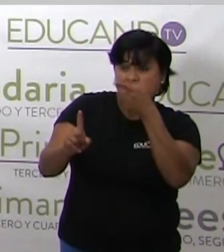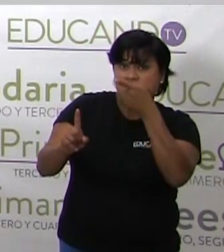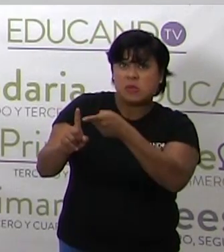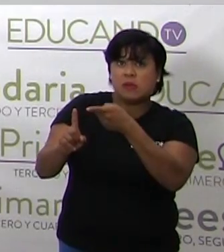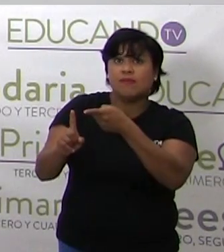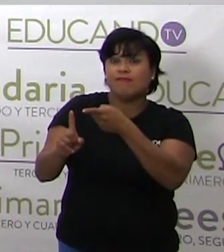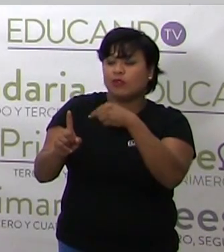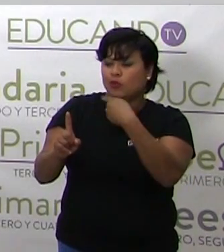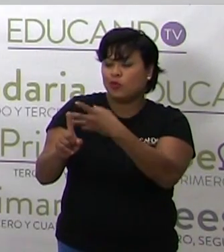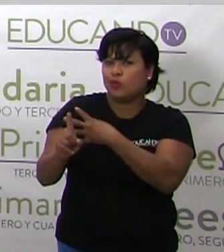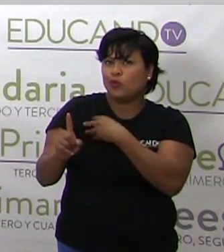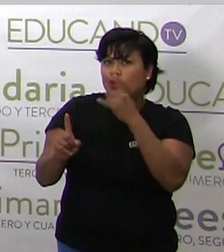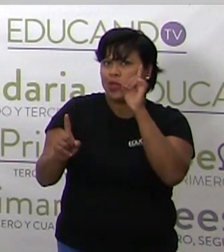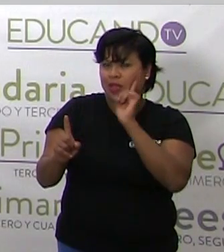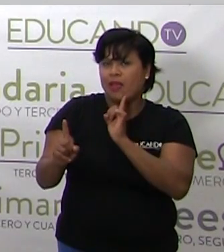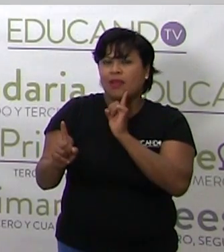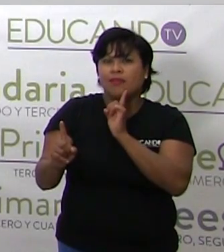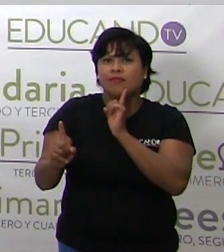hija.